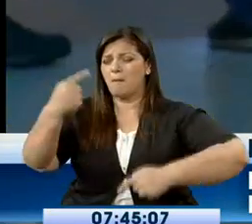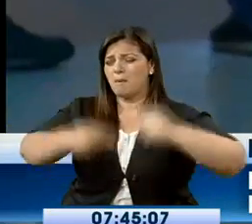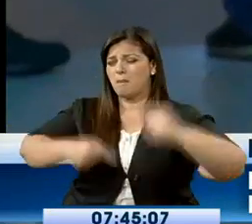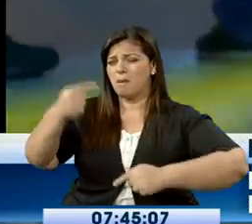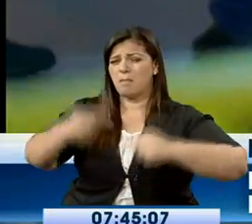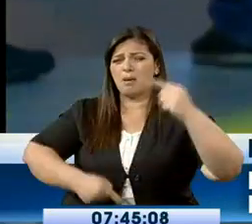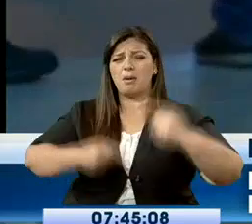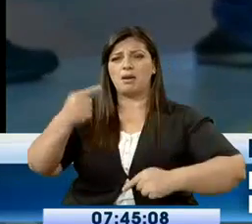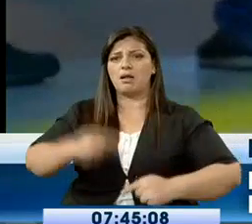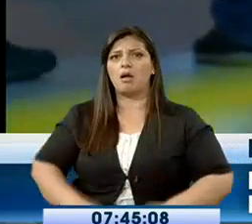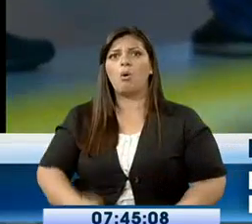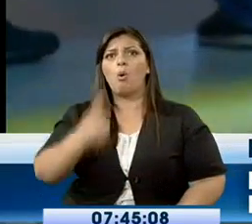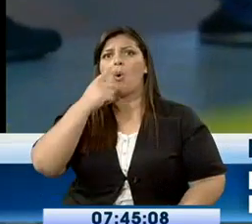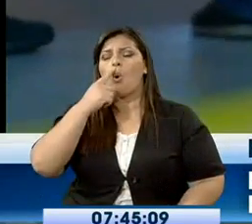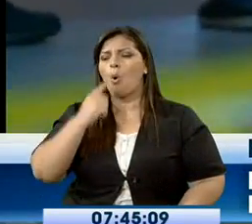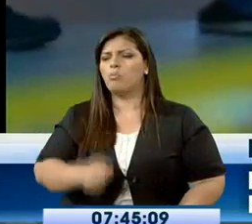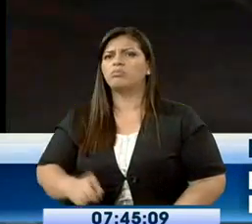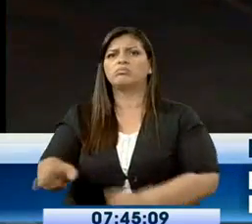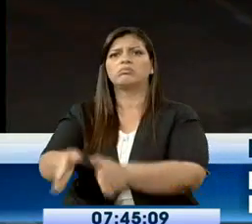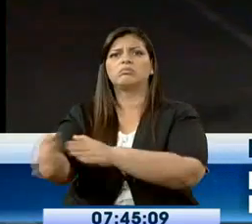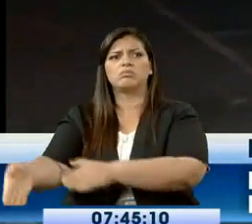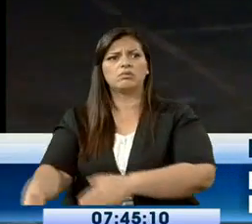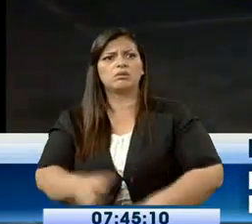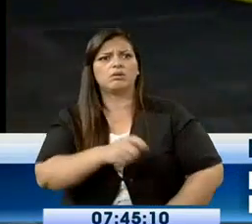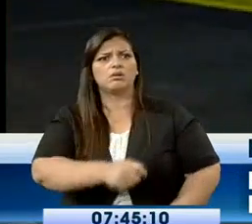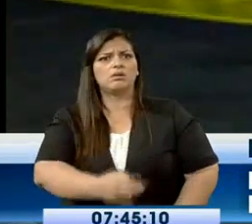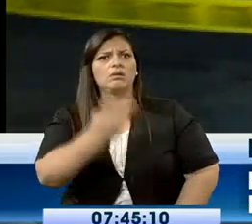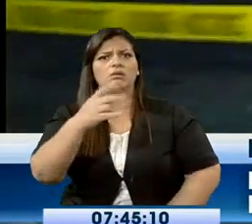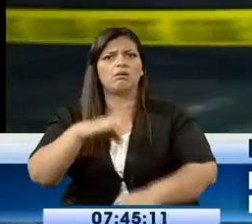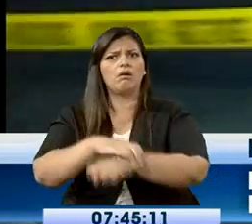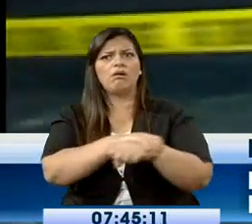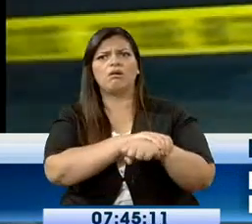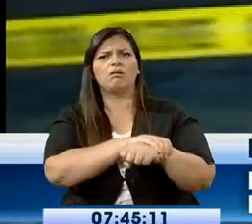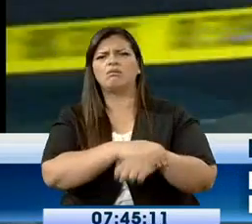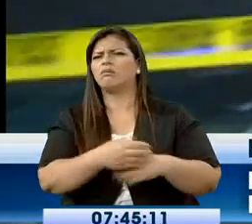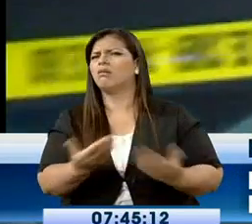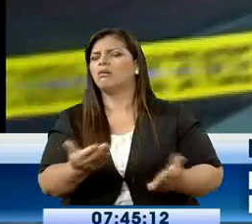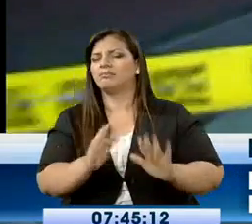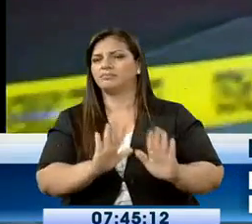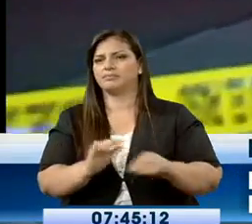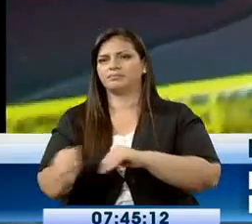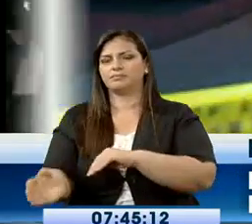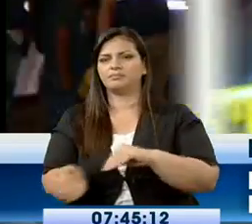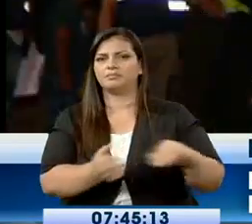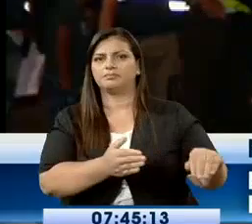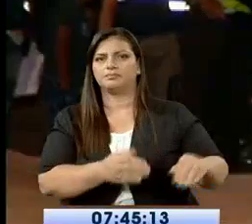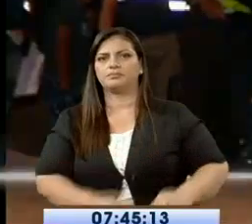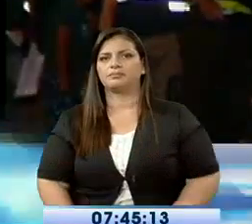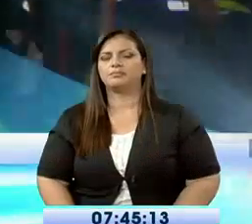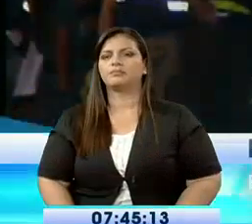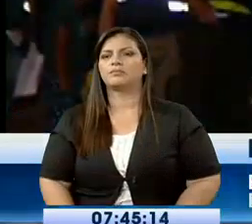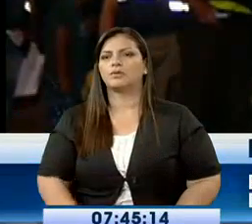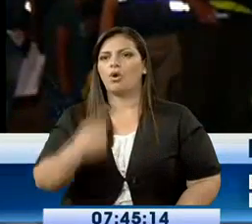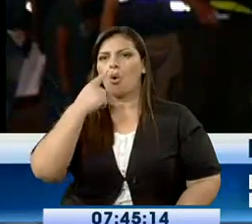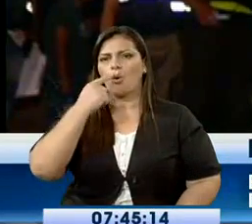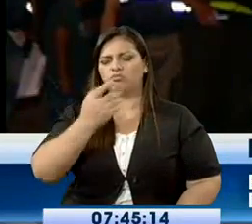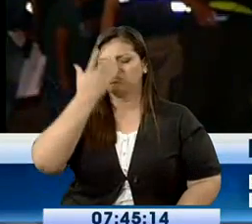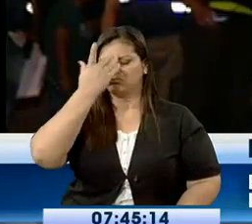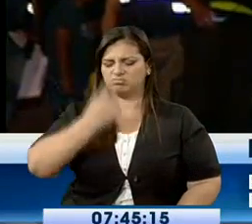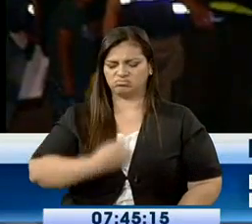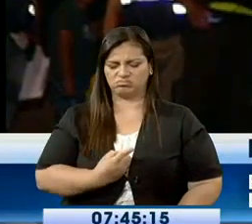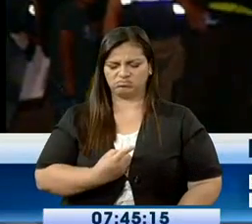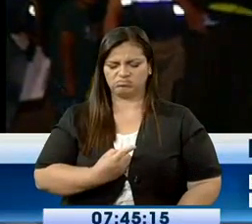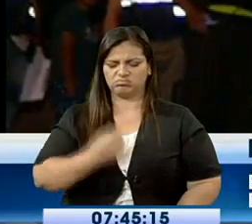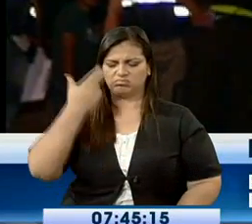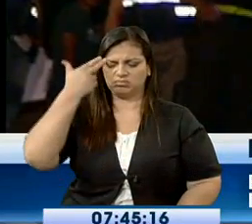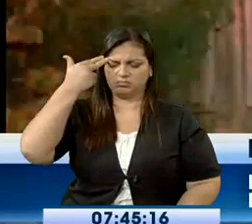2 personas detenidas para las respectivas investigaciones. Y un hombre se suicidó de un disparo en la cabeza mientras celebraba